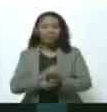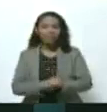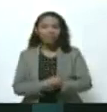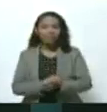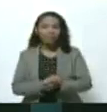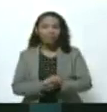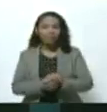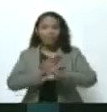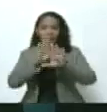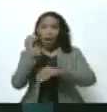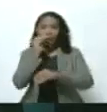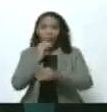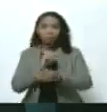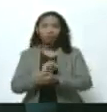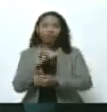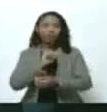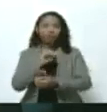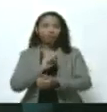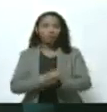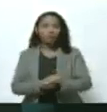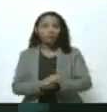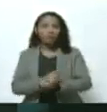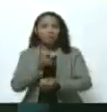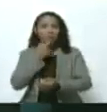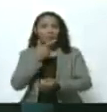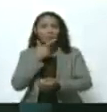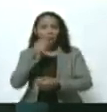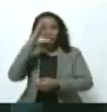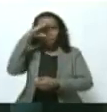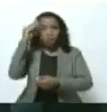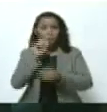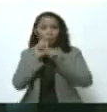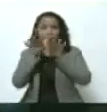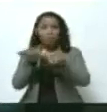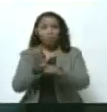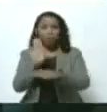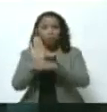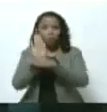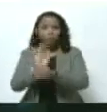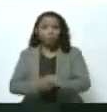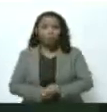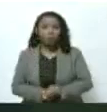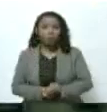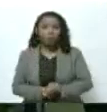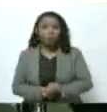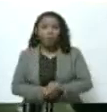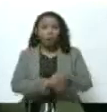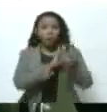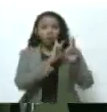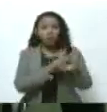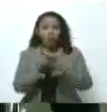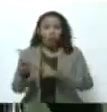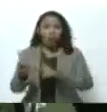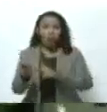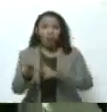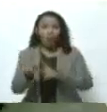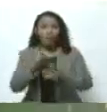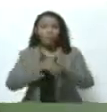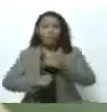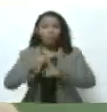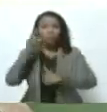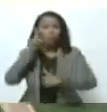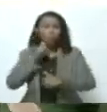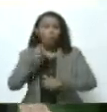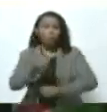¿Ya comieron? Tan bellísimo, Dios los cuide. Bueno, aquí está el programa Parto Humanizado,